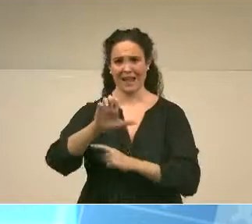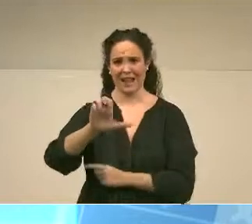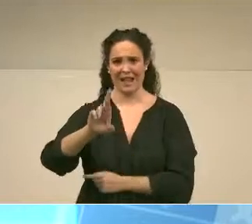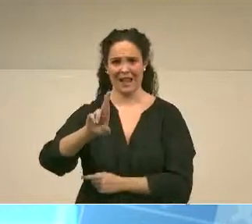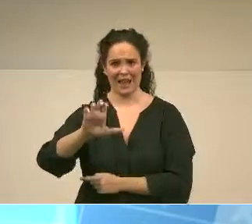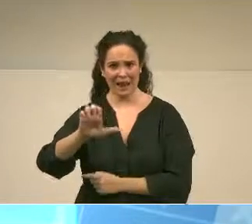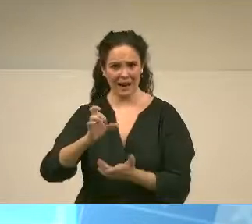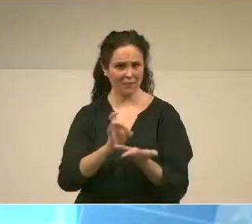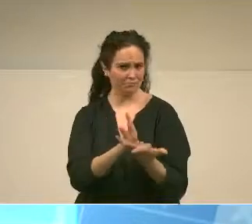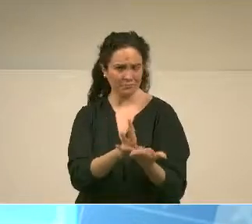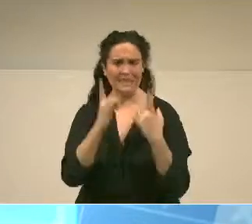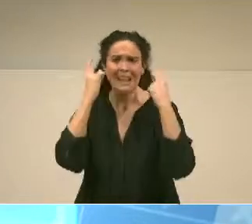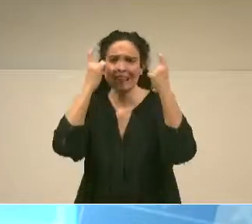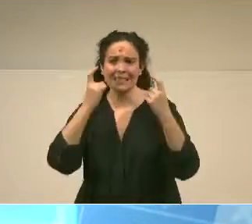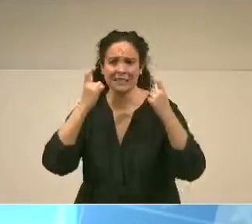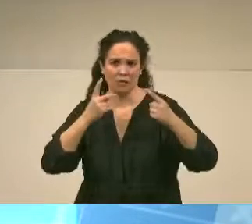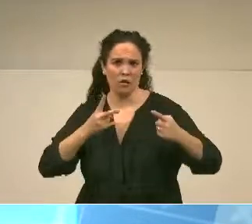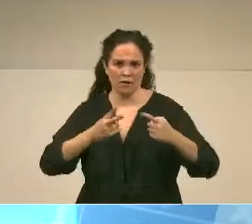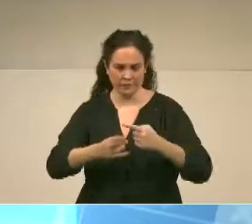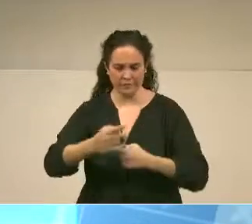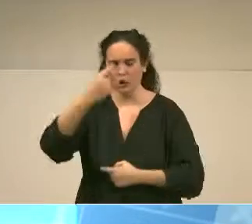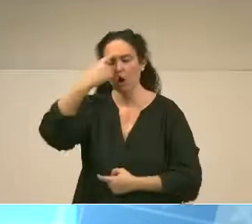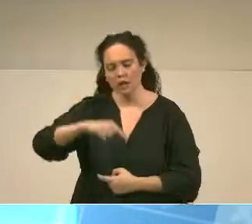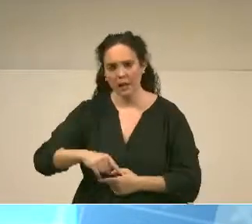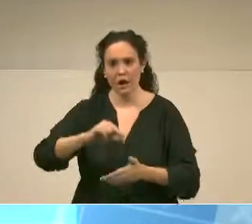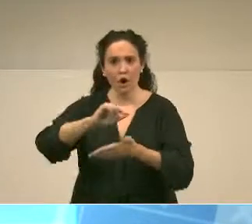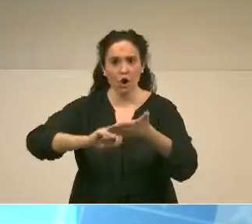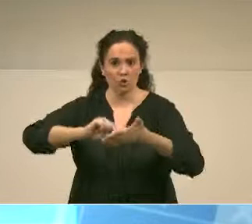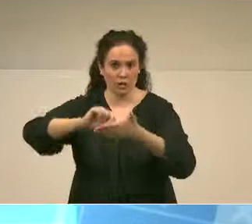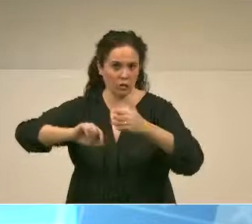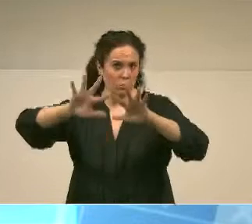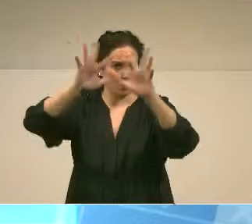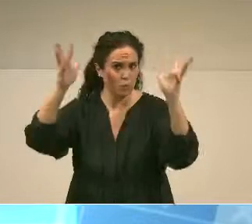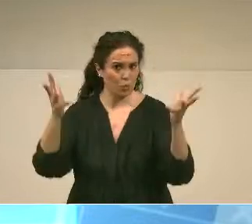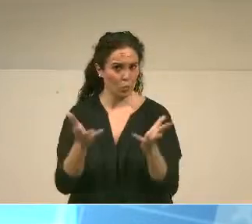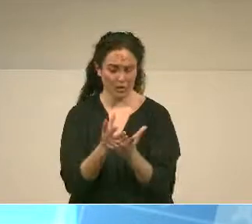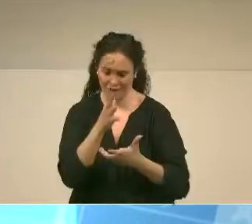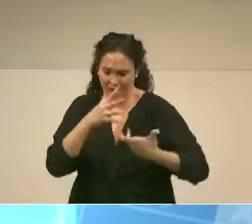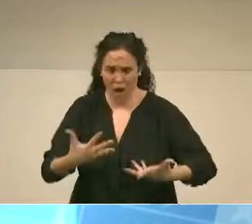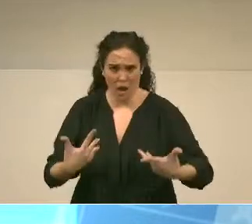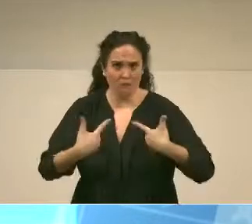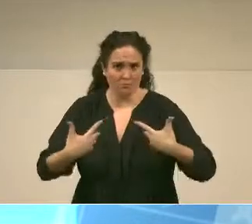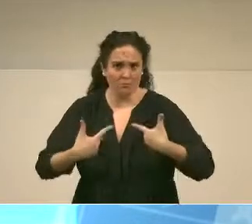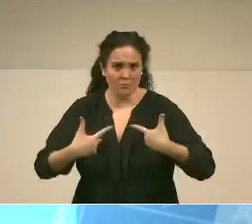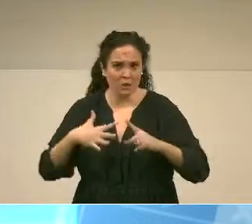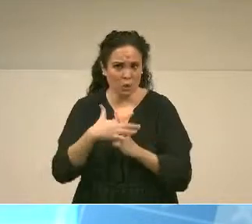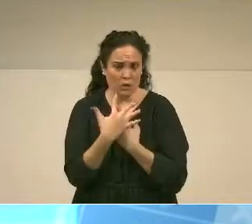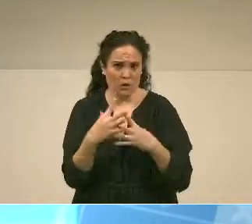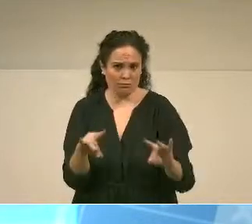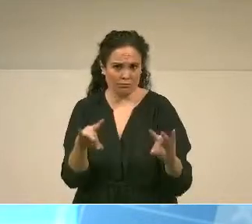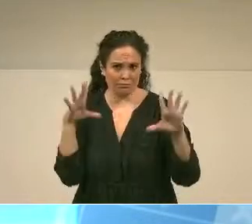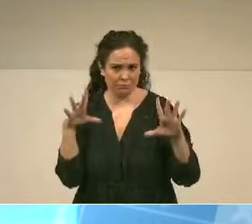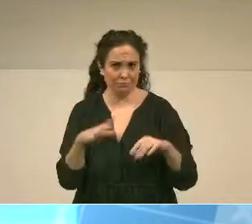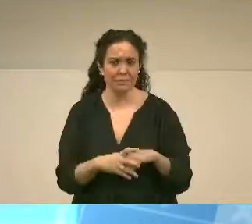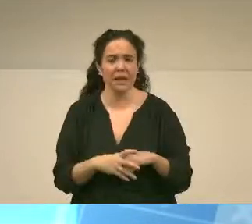posibles. Siempre existen dificultades y la situación de contratación mundial, está sufriendo mucho. Por tanto, hay